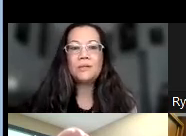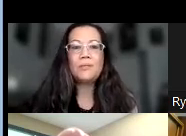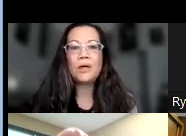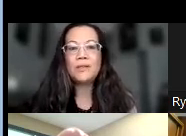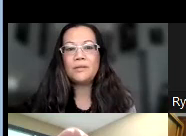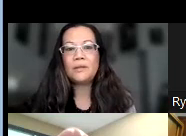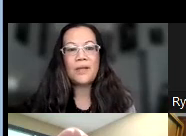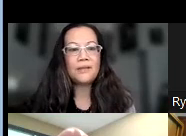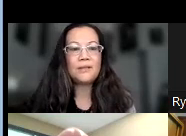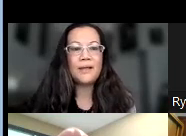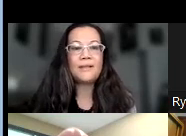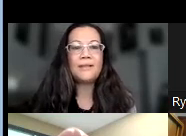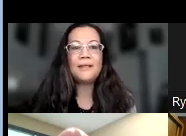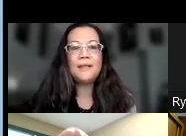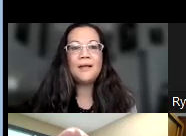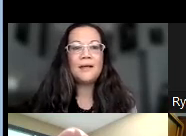que